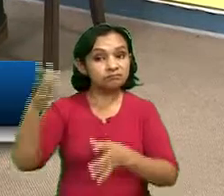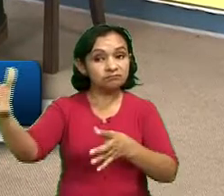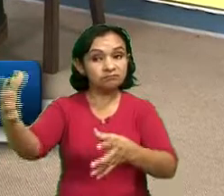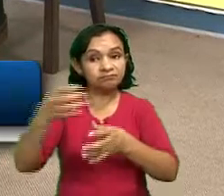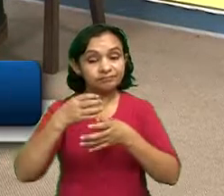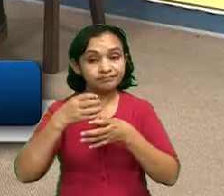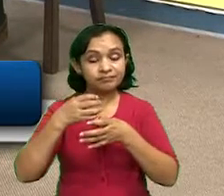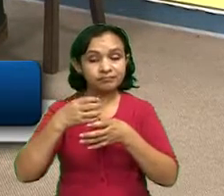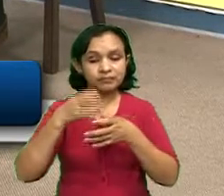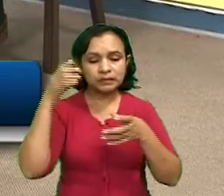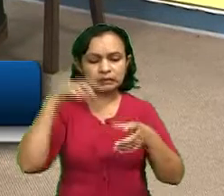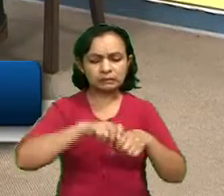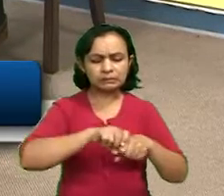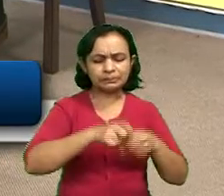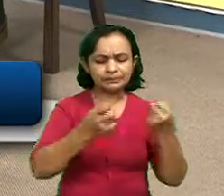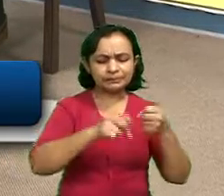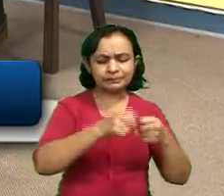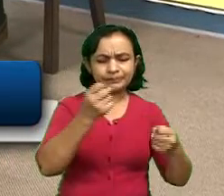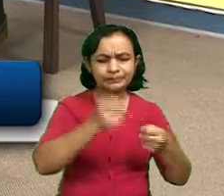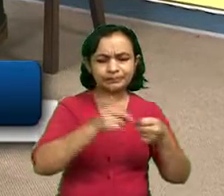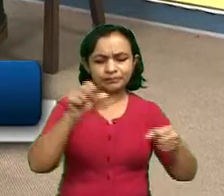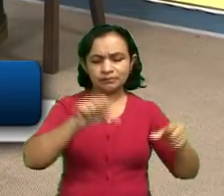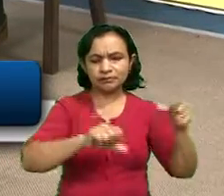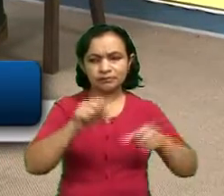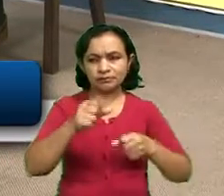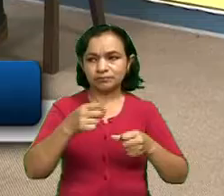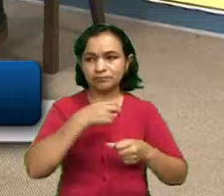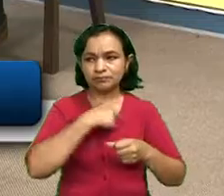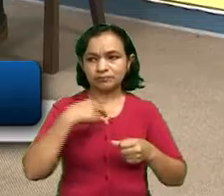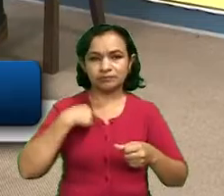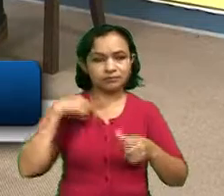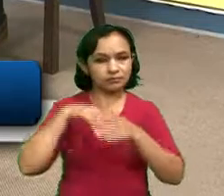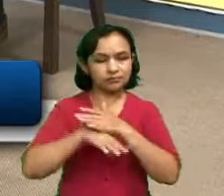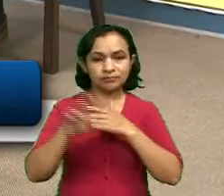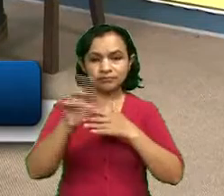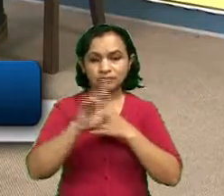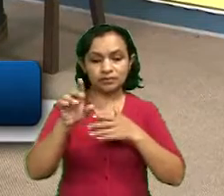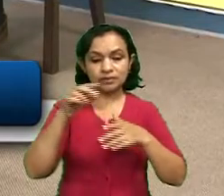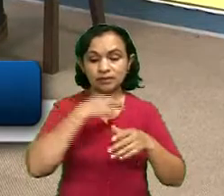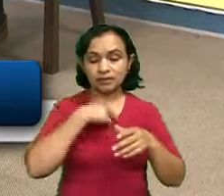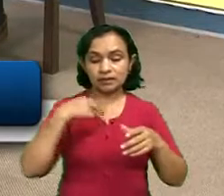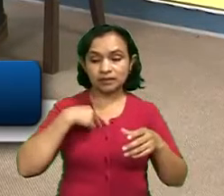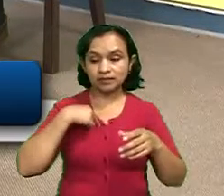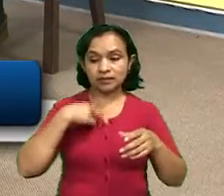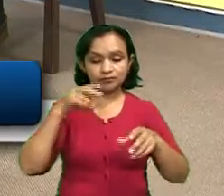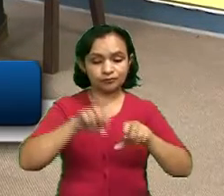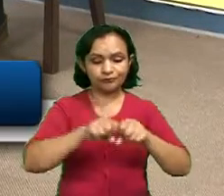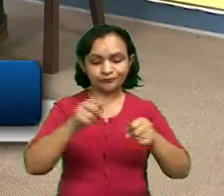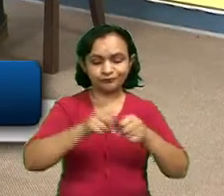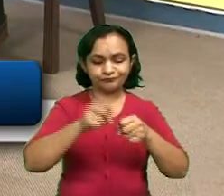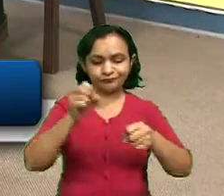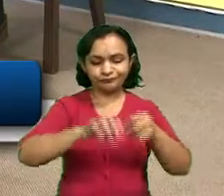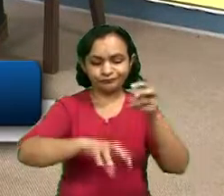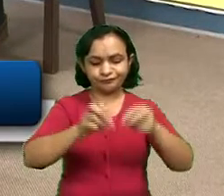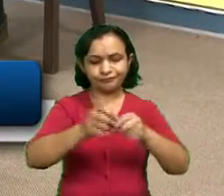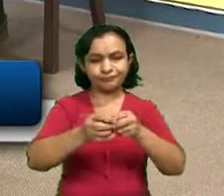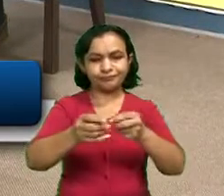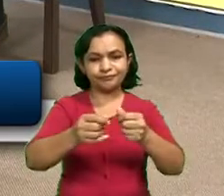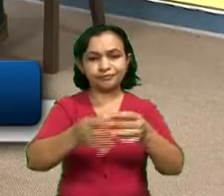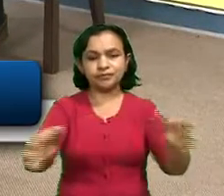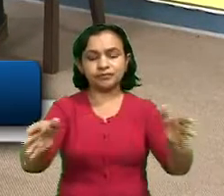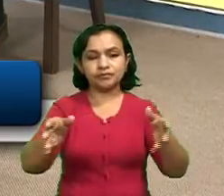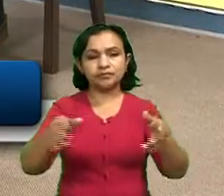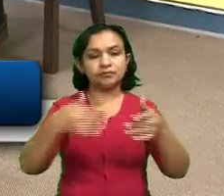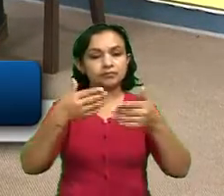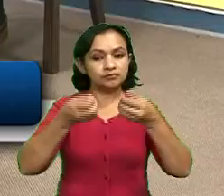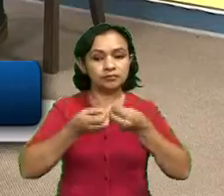y eso se destruye para evitar también, no es que nosotros lo guardamos, sino que igual eso hay que hacerle un proceso y descartarlo, eliminarlo para evitar